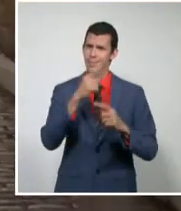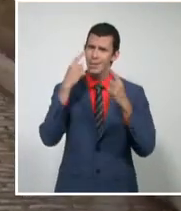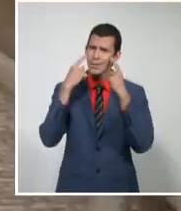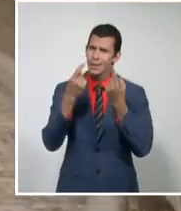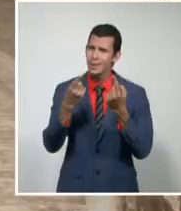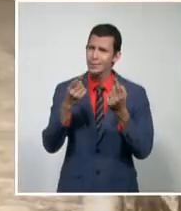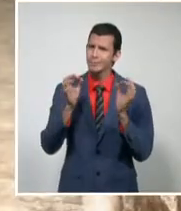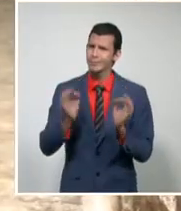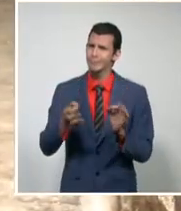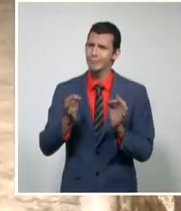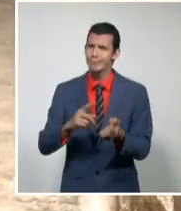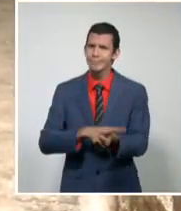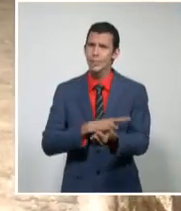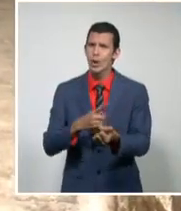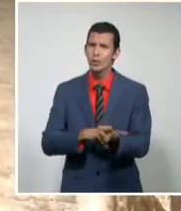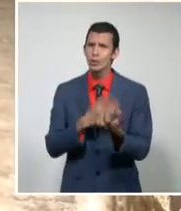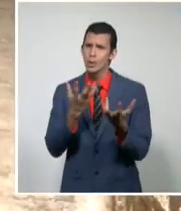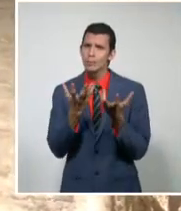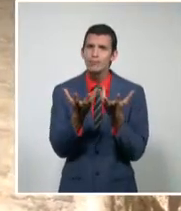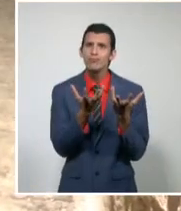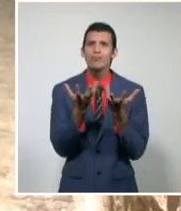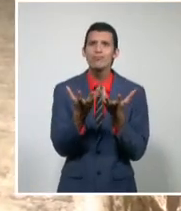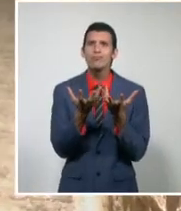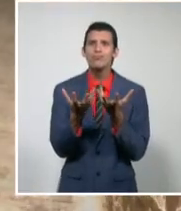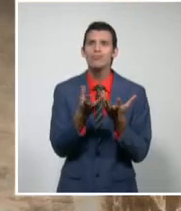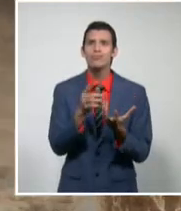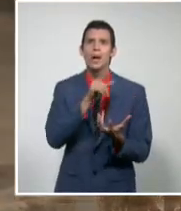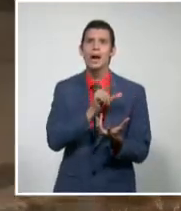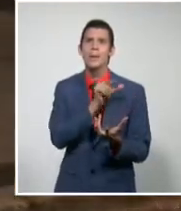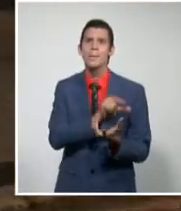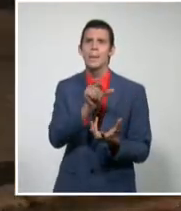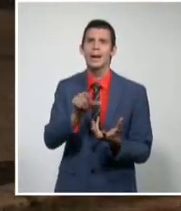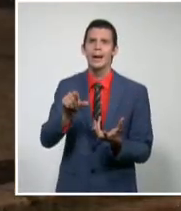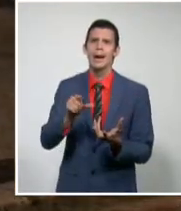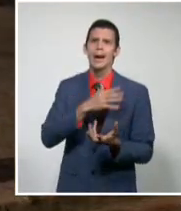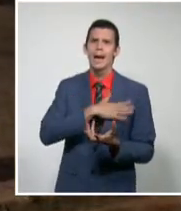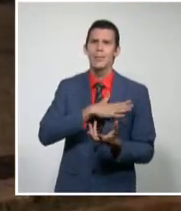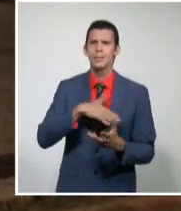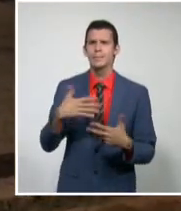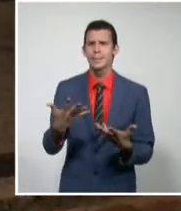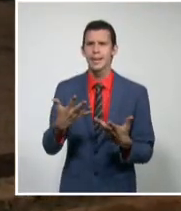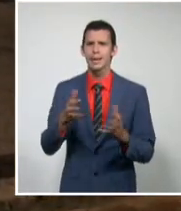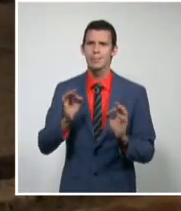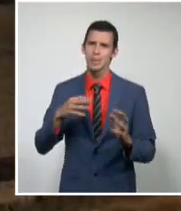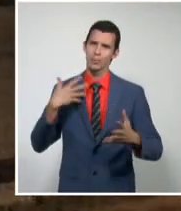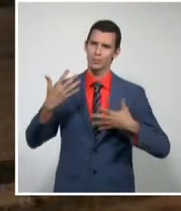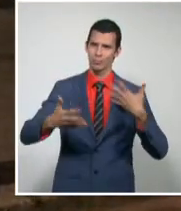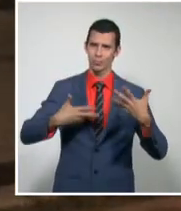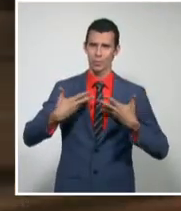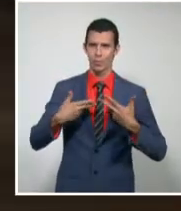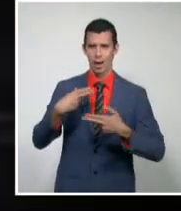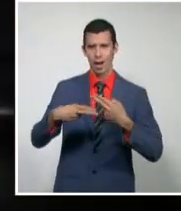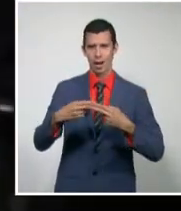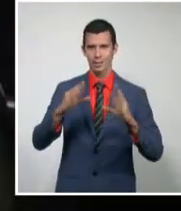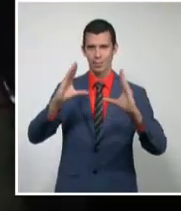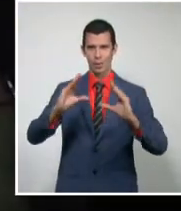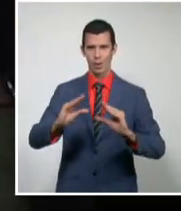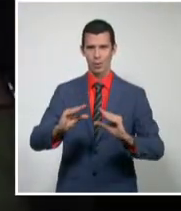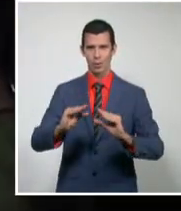en la entrada de la fortaleza de san carlos de la cabaña para la ceremonia del cañonazo de las 9